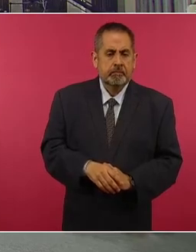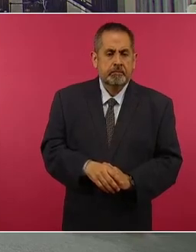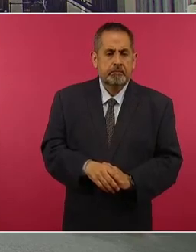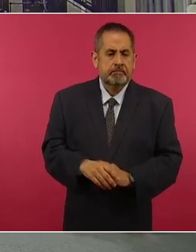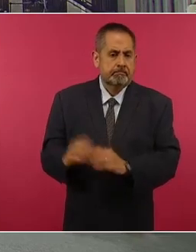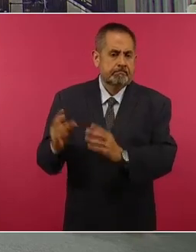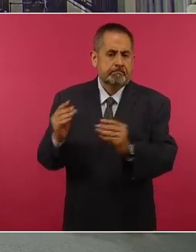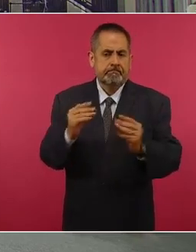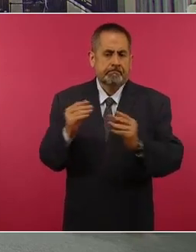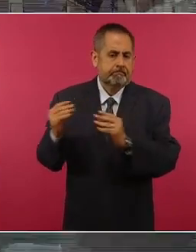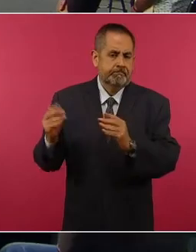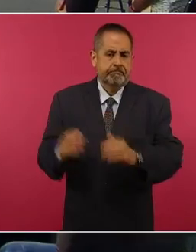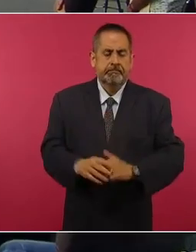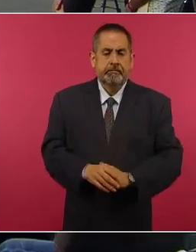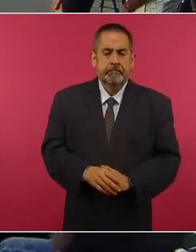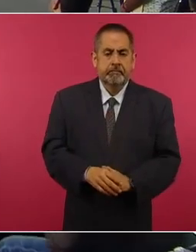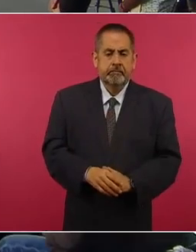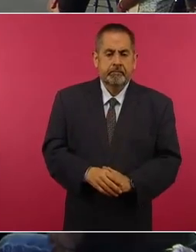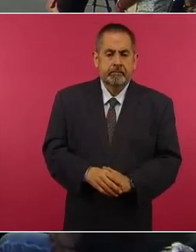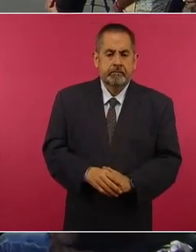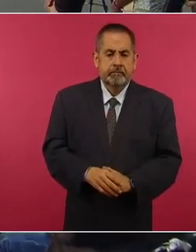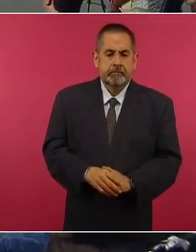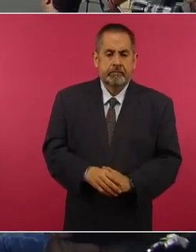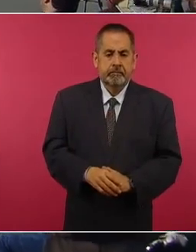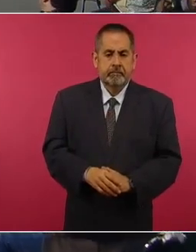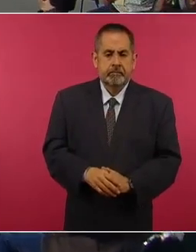Presidente. Presidente.